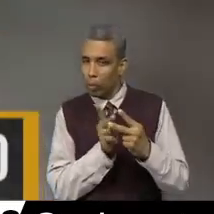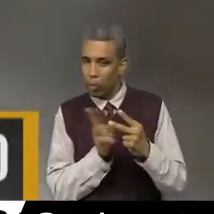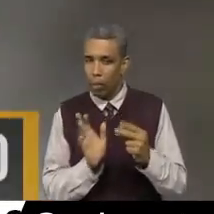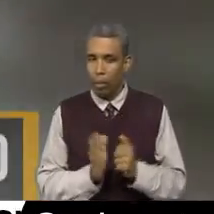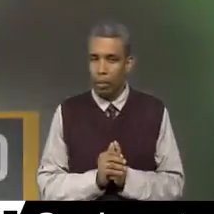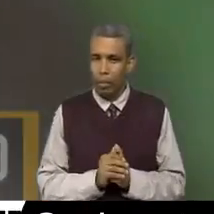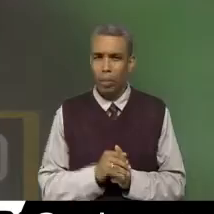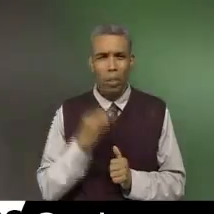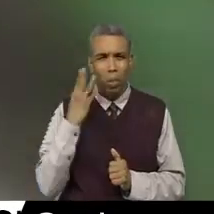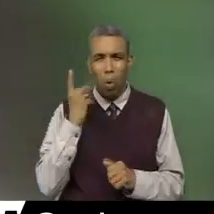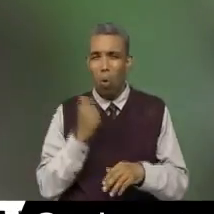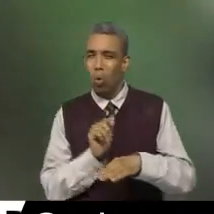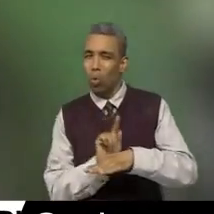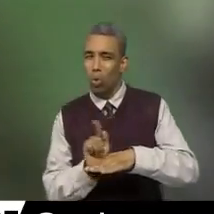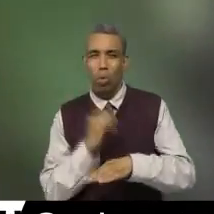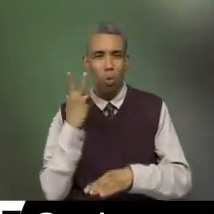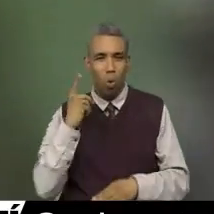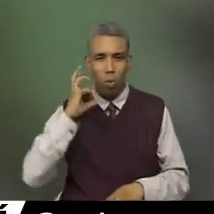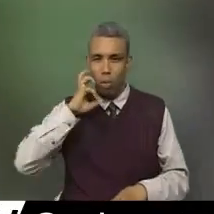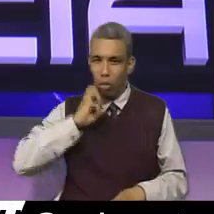son víctimas de los ladrones.